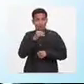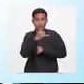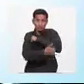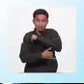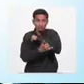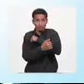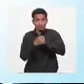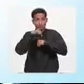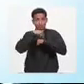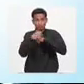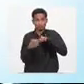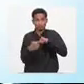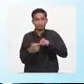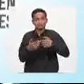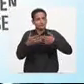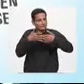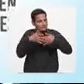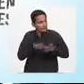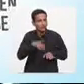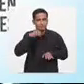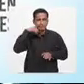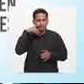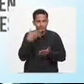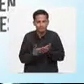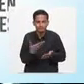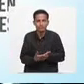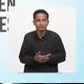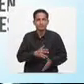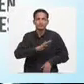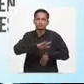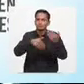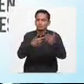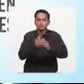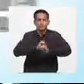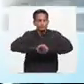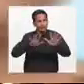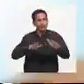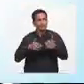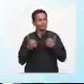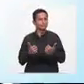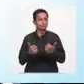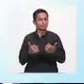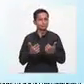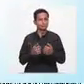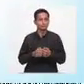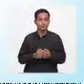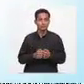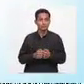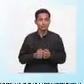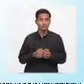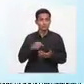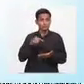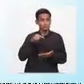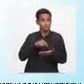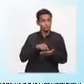de 20 países del mundo lo han utilizado con total